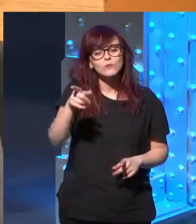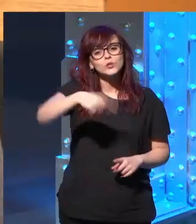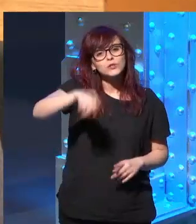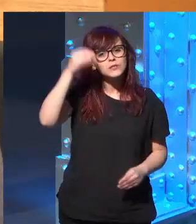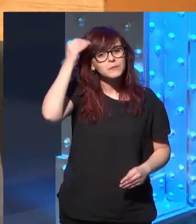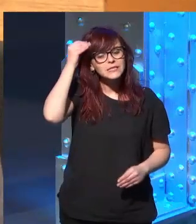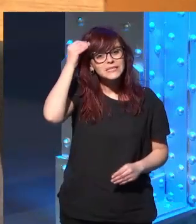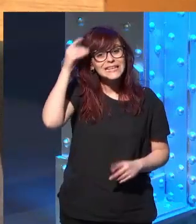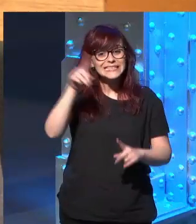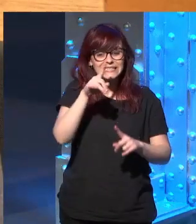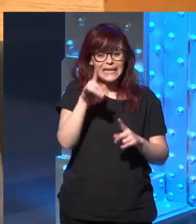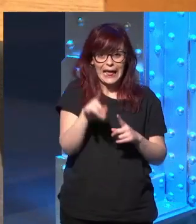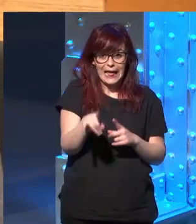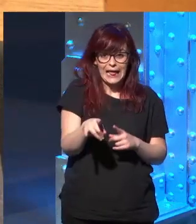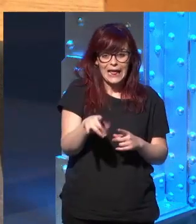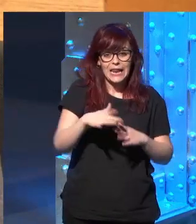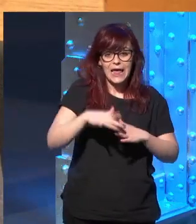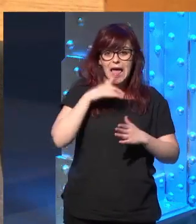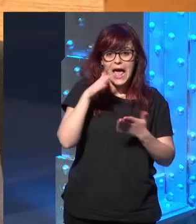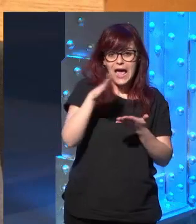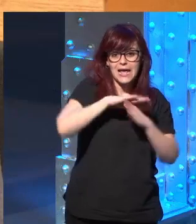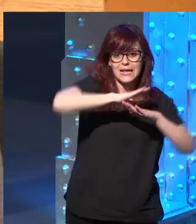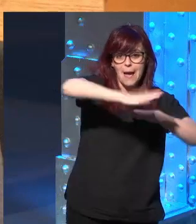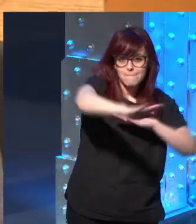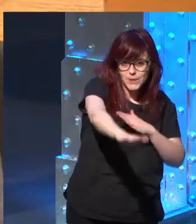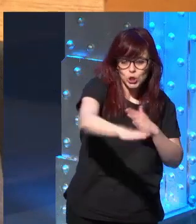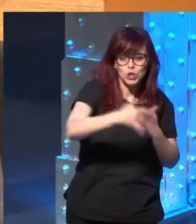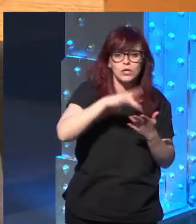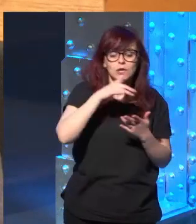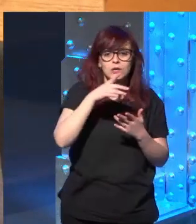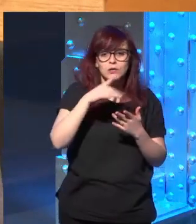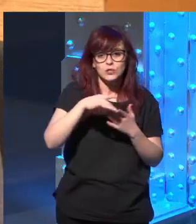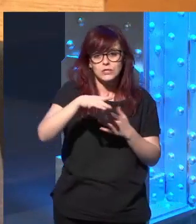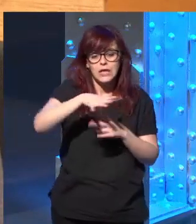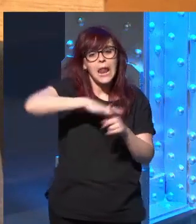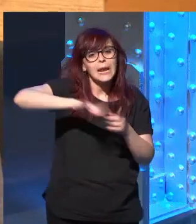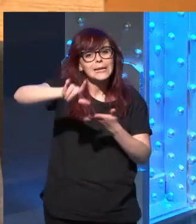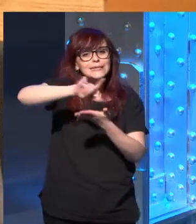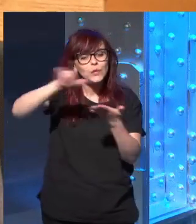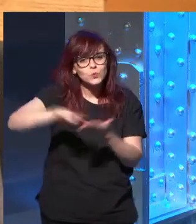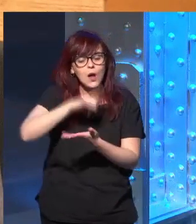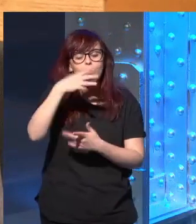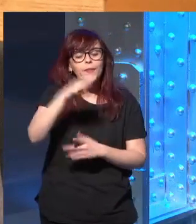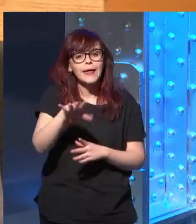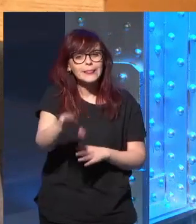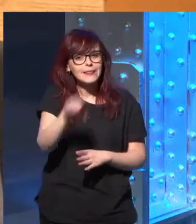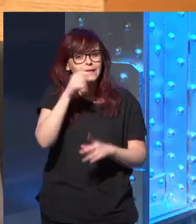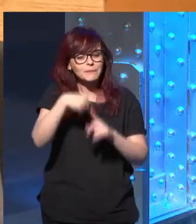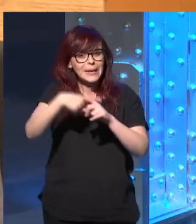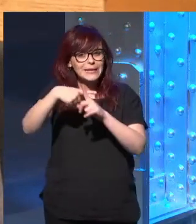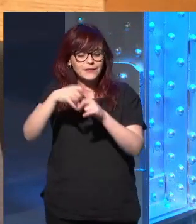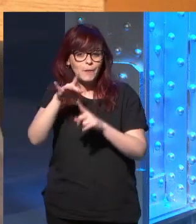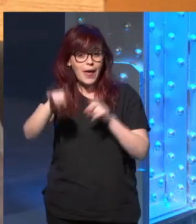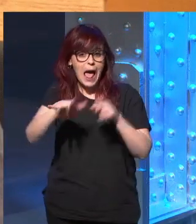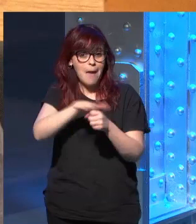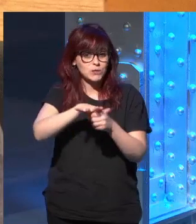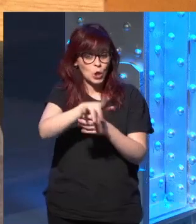¿Creéis que se puede entender el campo y su literatura como un termómetro de los tiempos, de la gente, de las necesidades, de cómo se